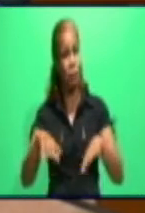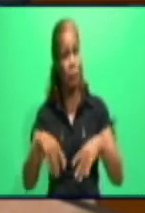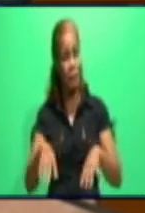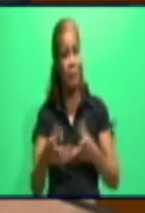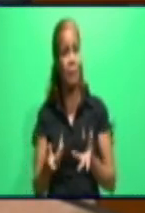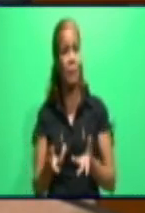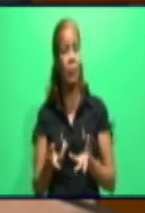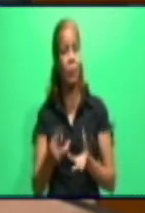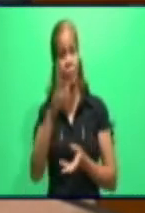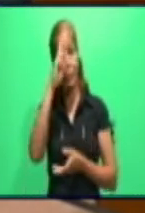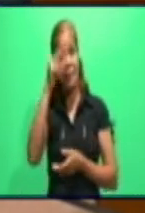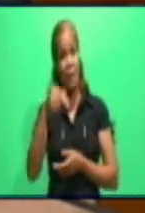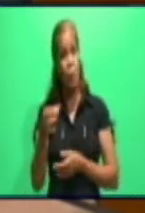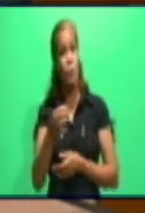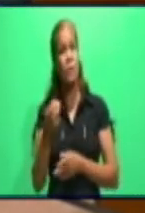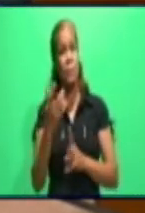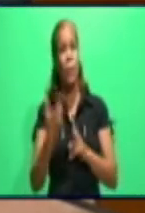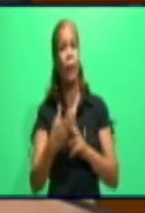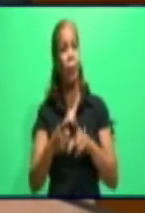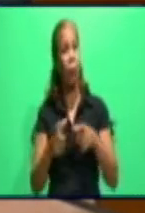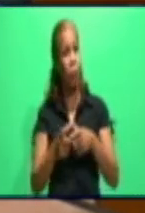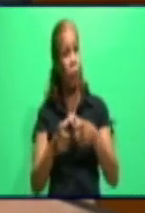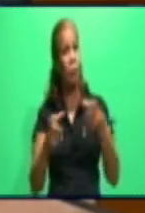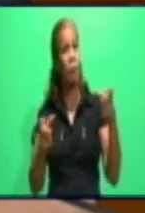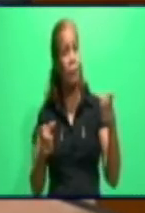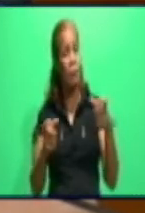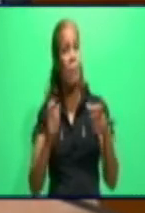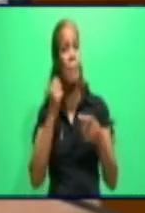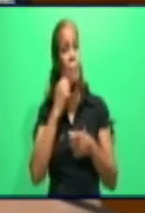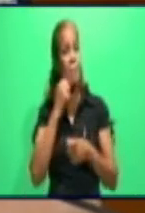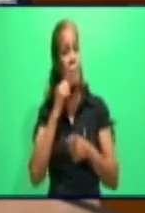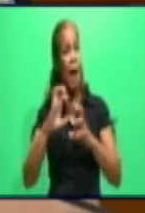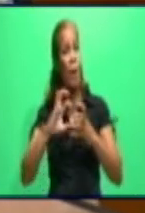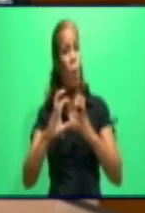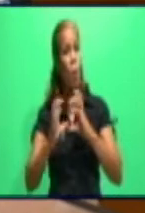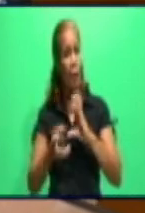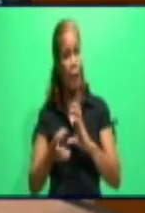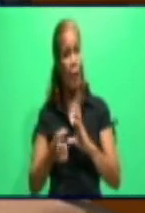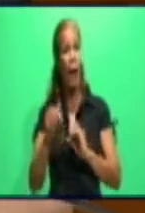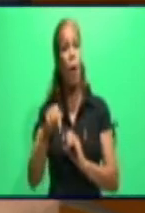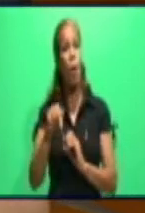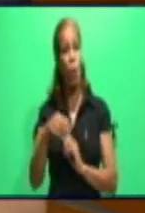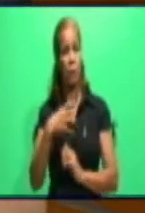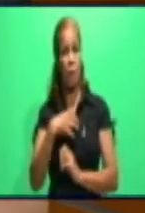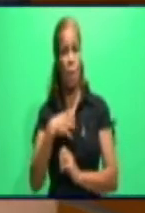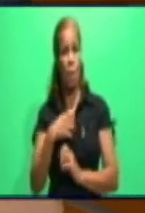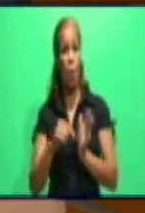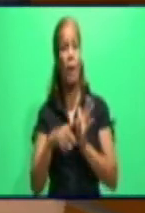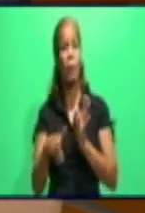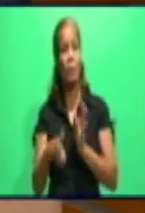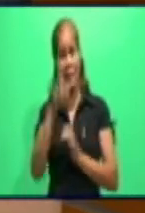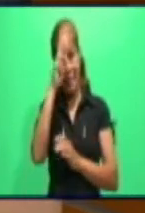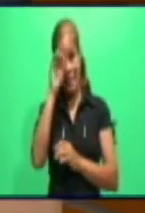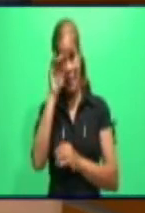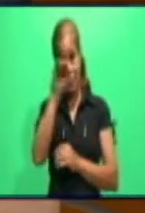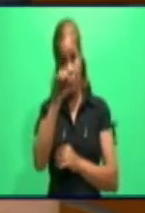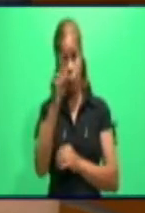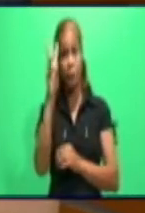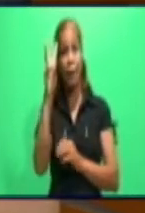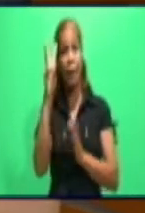hoy del municipio vayamos sigue siendo y compleja hoy tenemos en la provincia ingresados tres mil